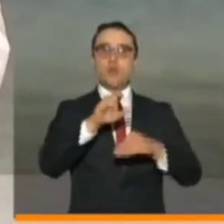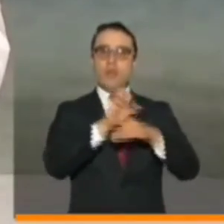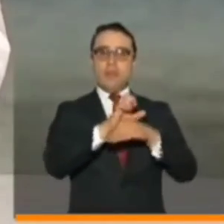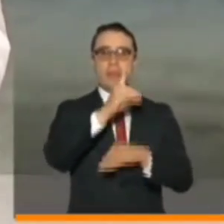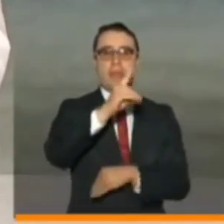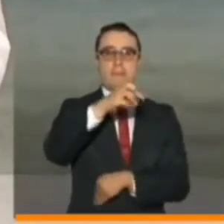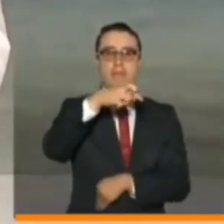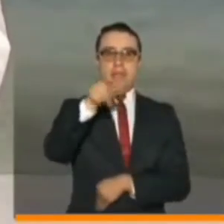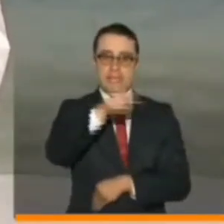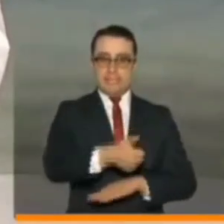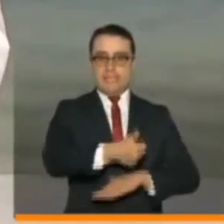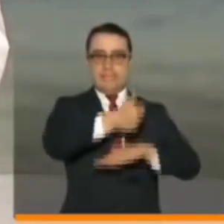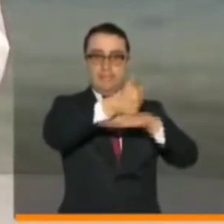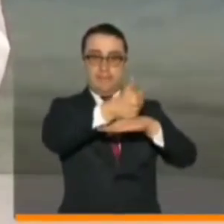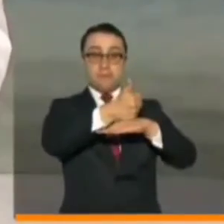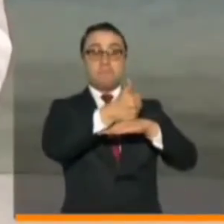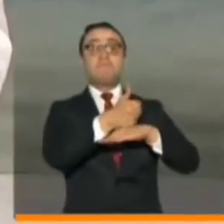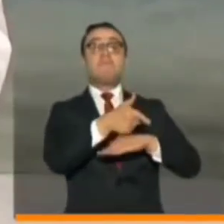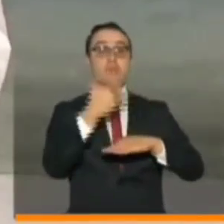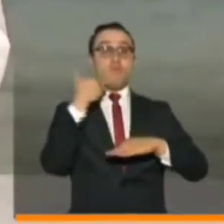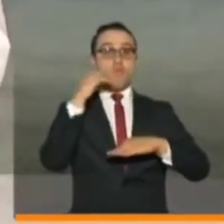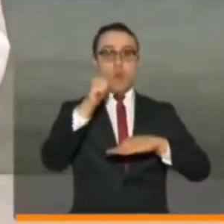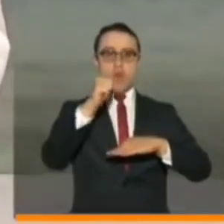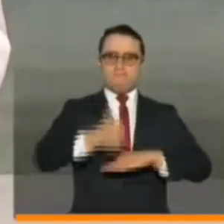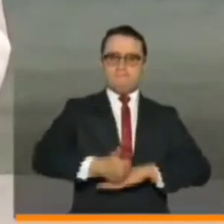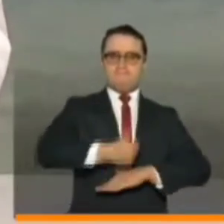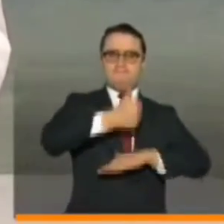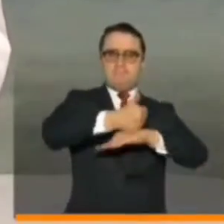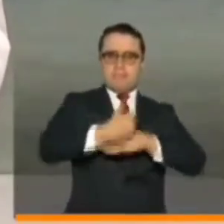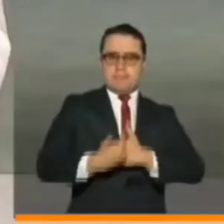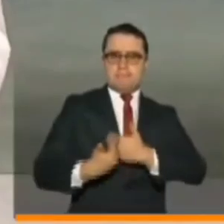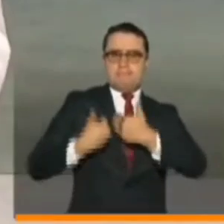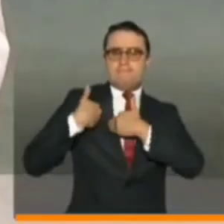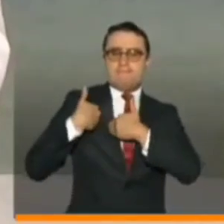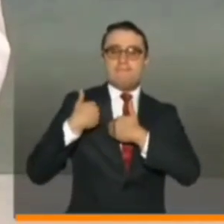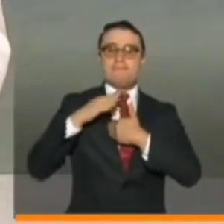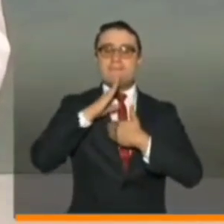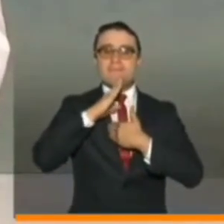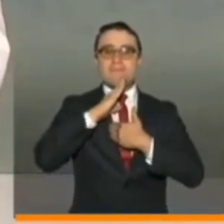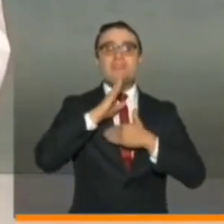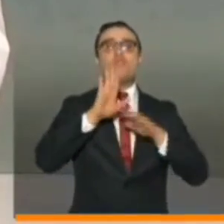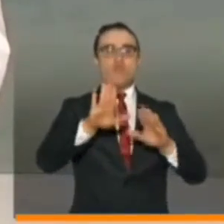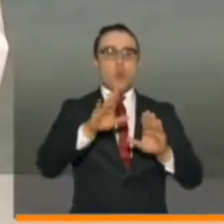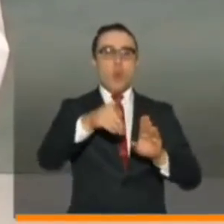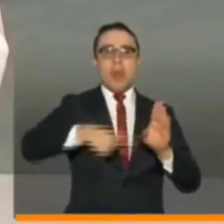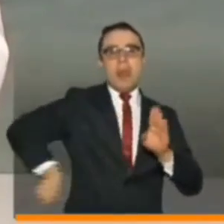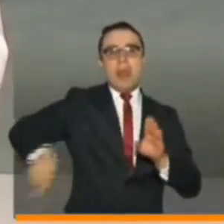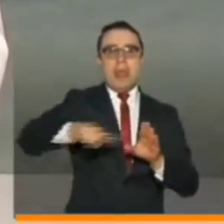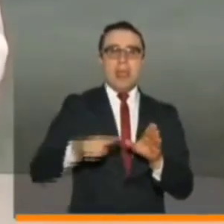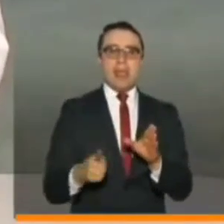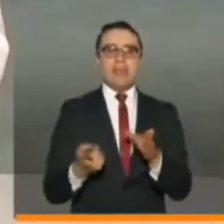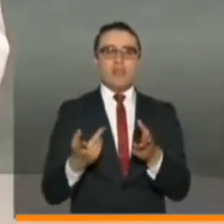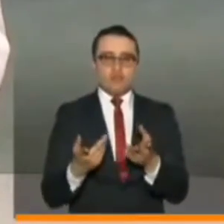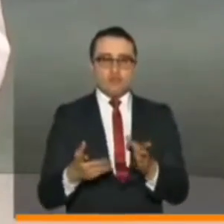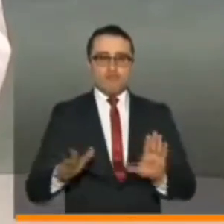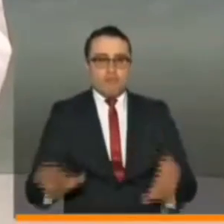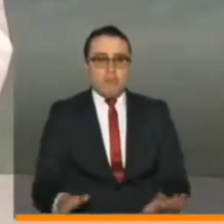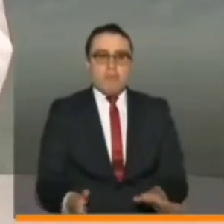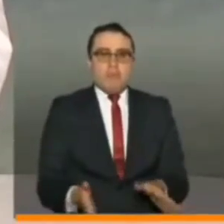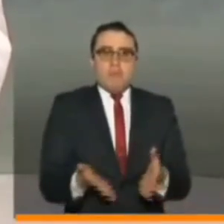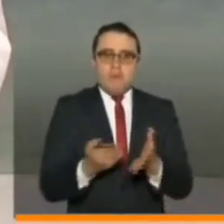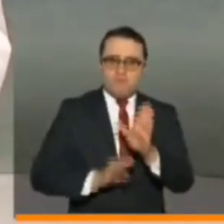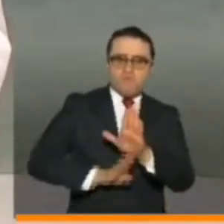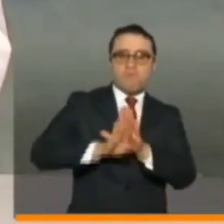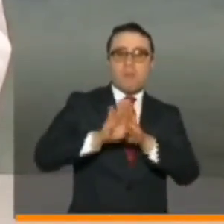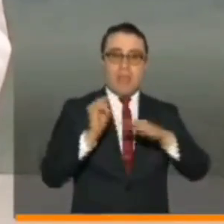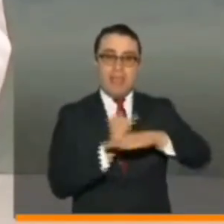y quien también está al frente de la gerencia con el doctor Lyle Newell de la reactivación, recuperación y reconstrucción de